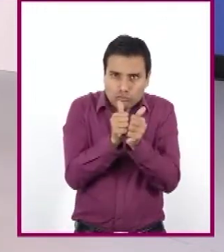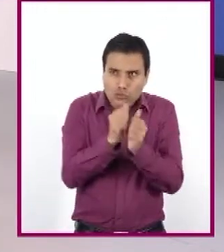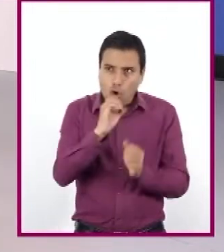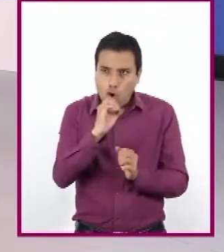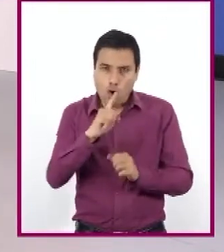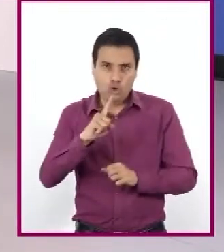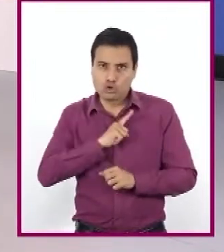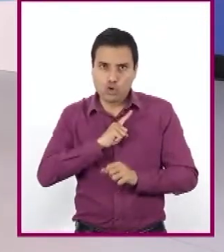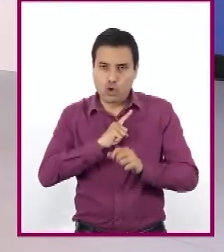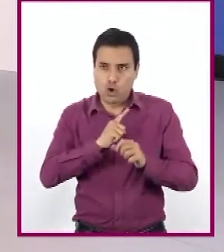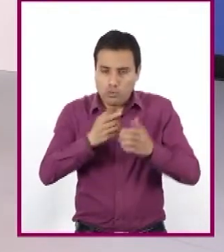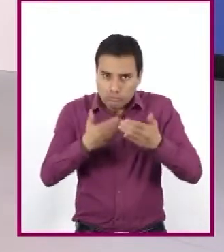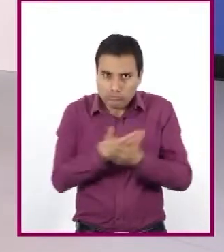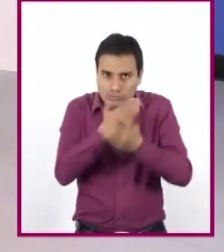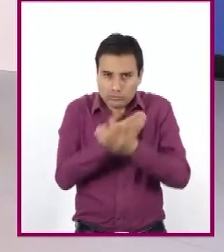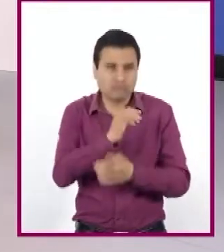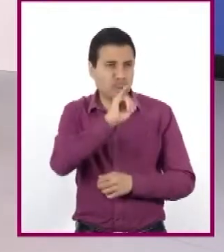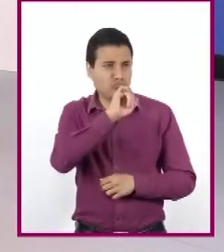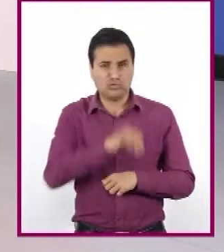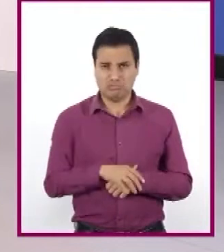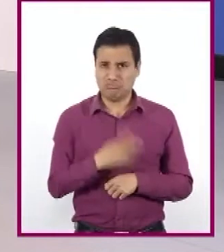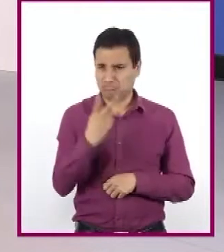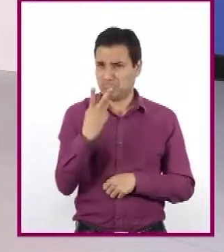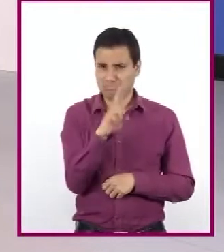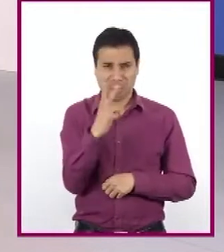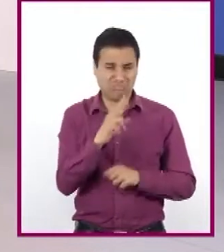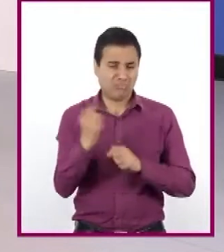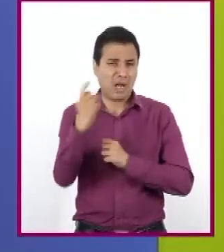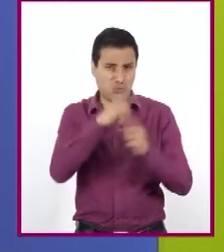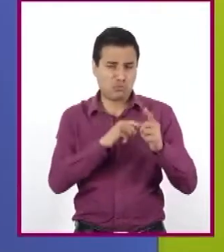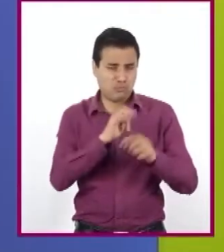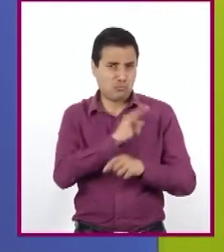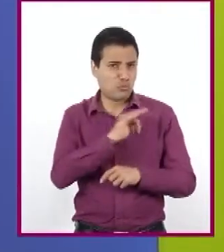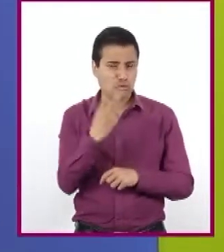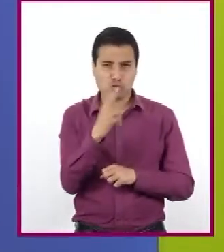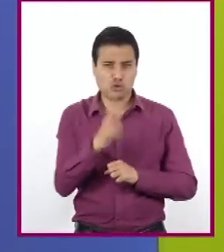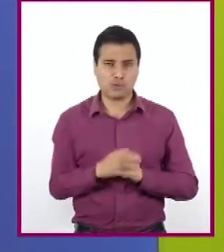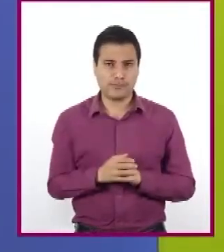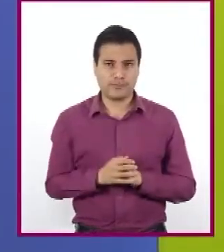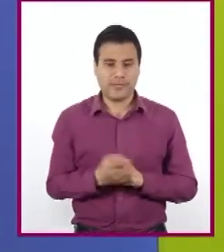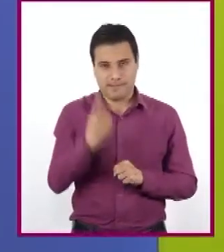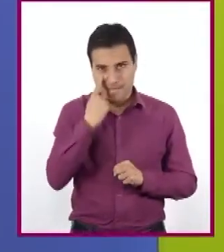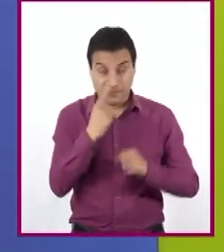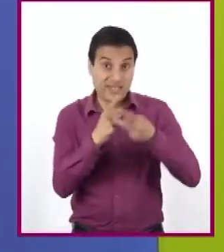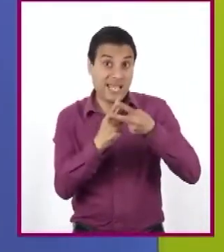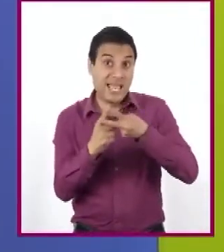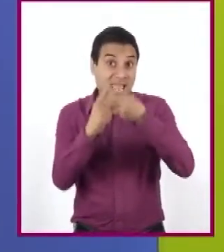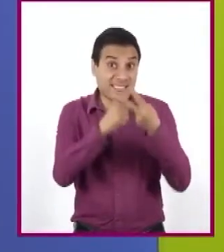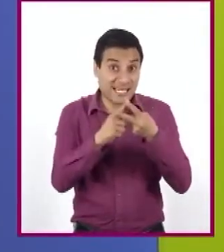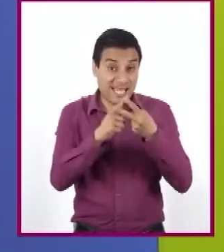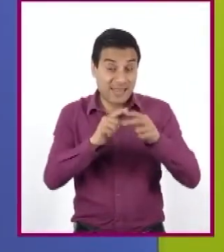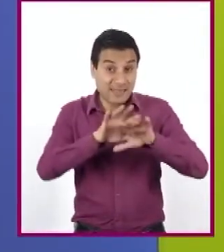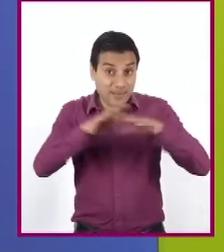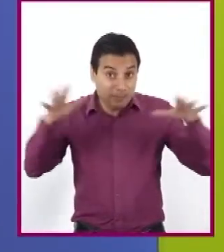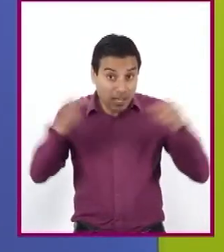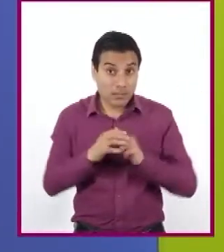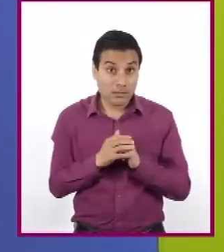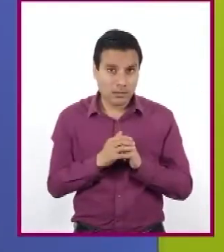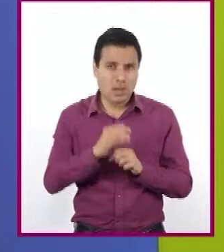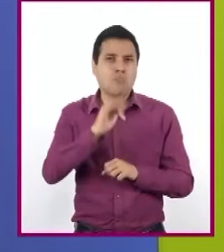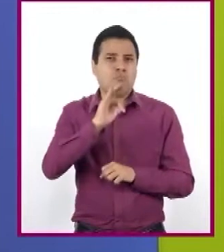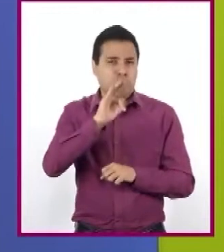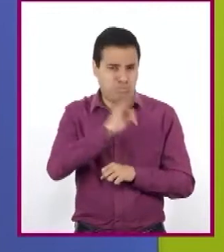existen organismos que pueden utilizar uno u otro tipo de reproducción. Las estrellas de mar, por ejemplo, son organismos que